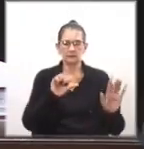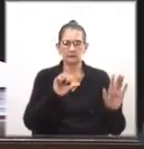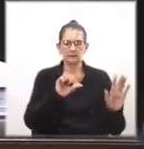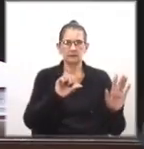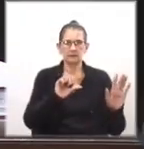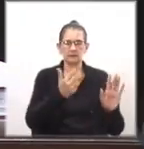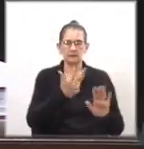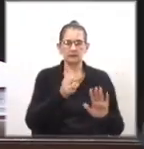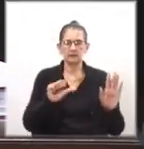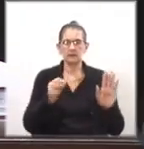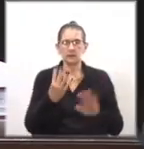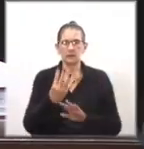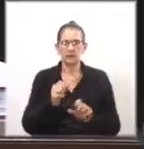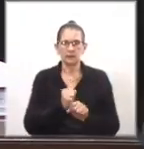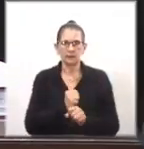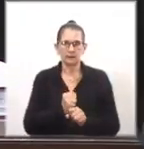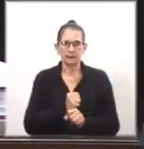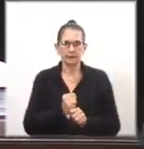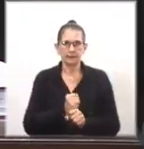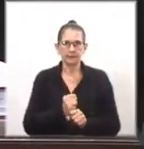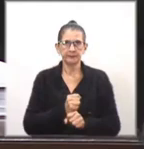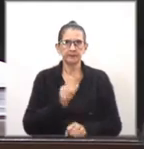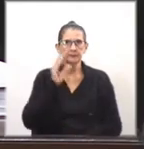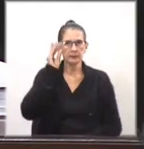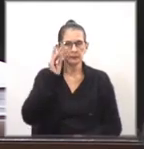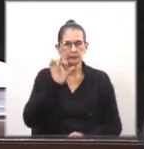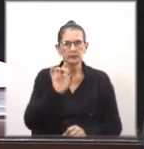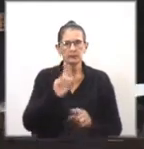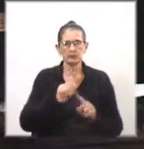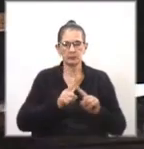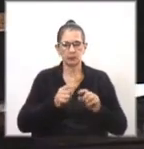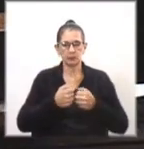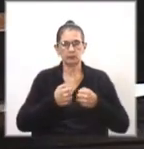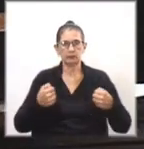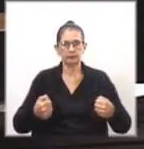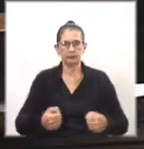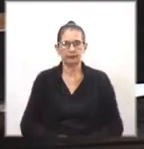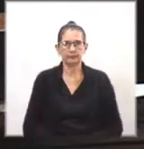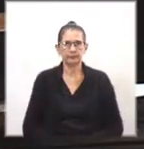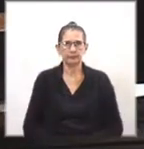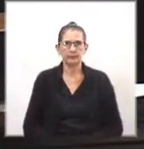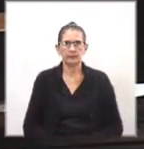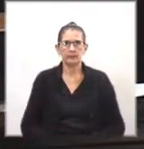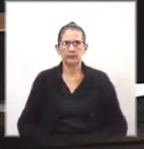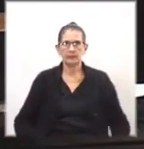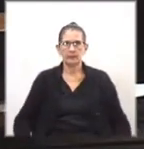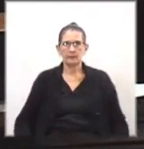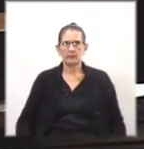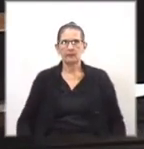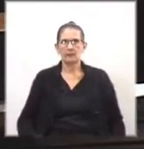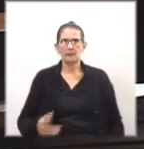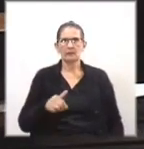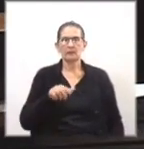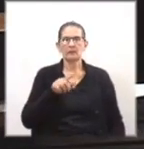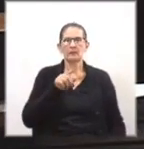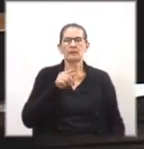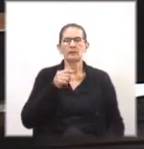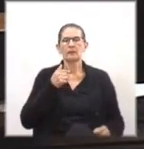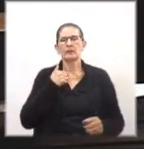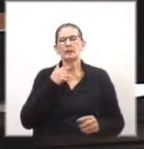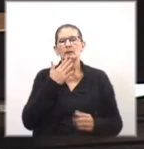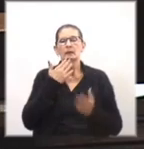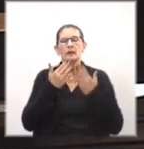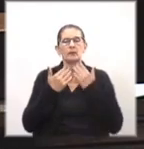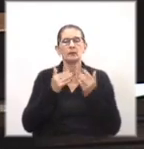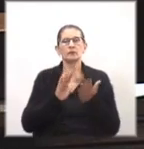¿63 en 64 afirmativo? Diputada, tiene 15 minutos más. Muchas gracias, señor presidente. Estábamos refiriéndonos